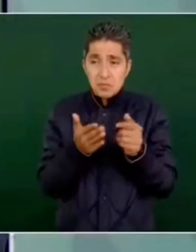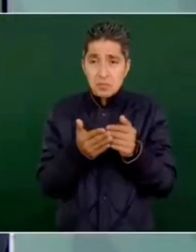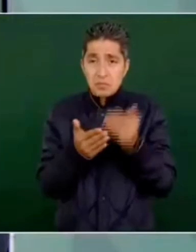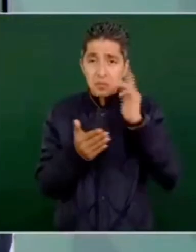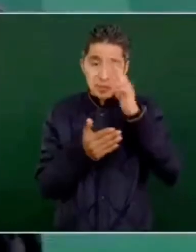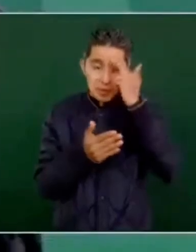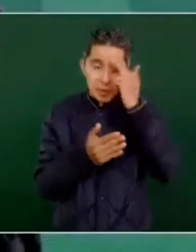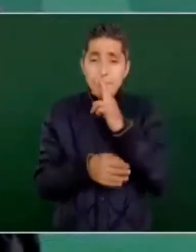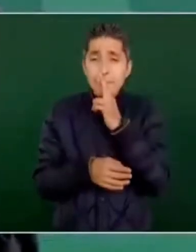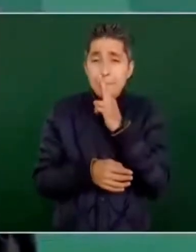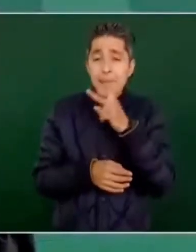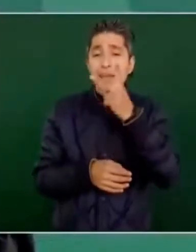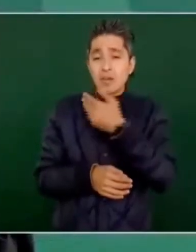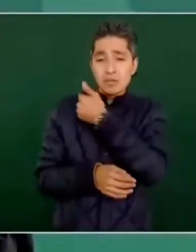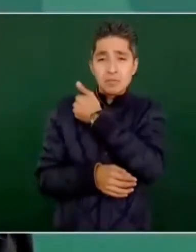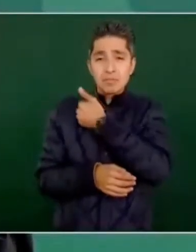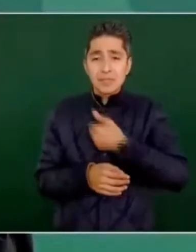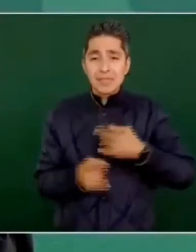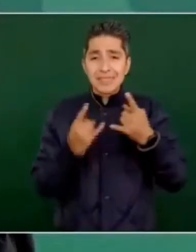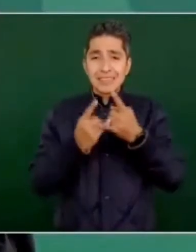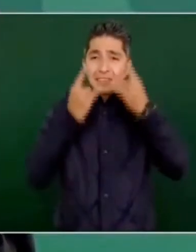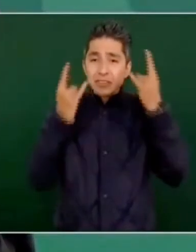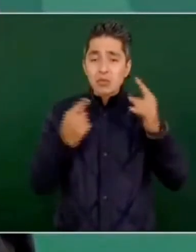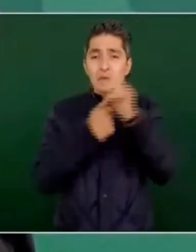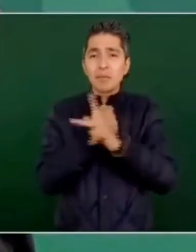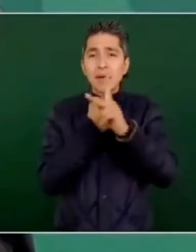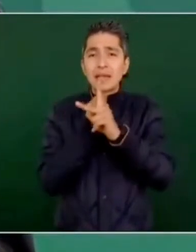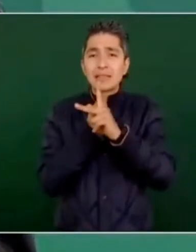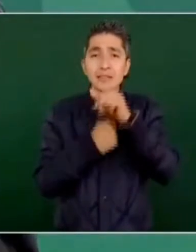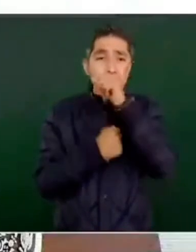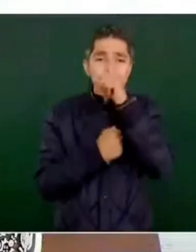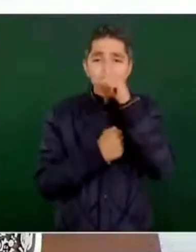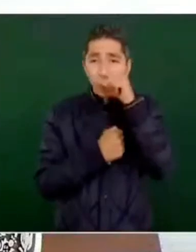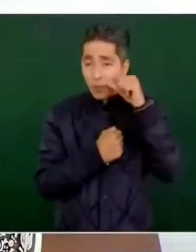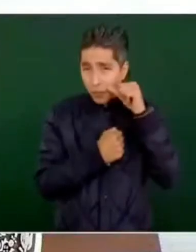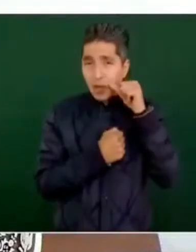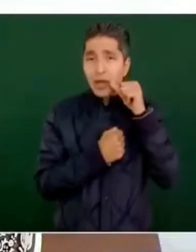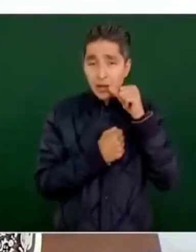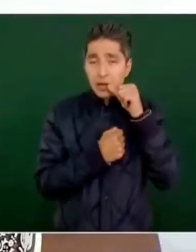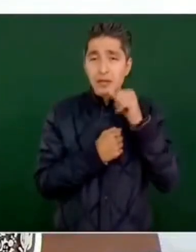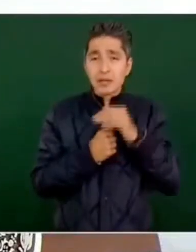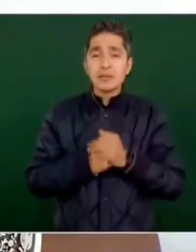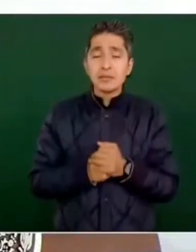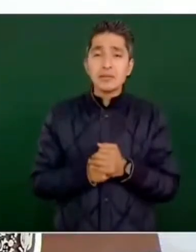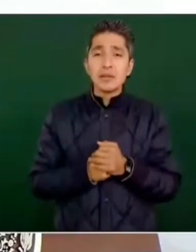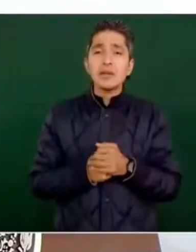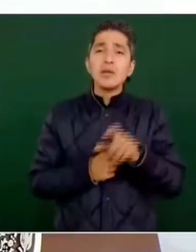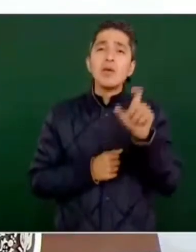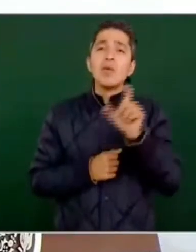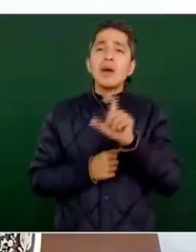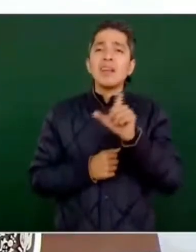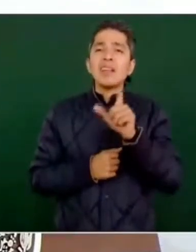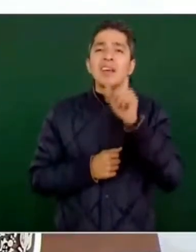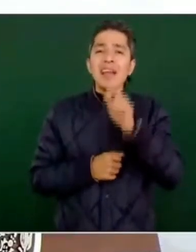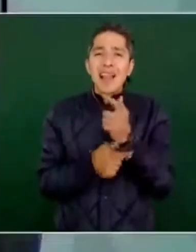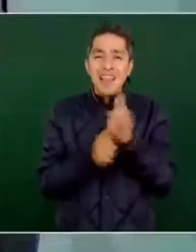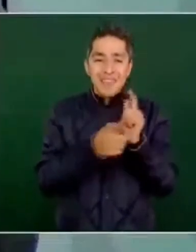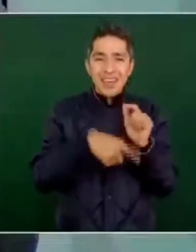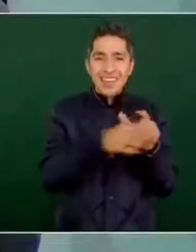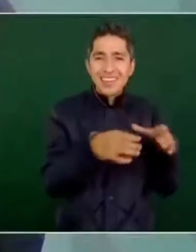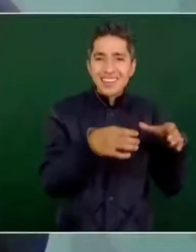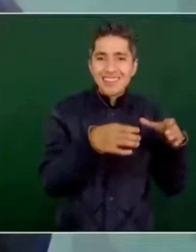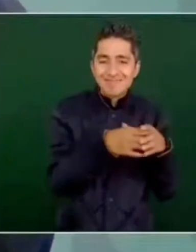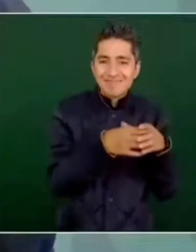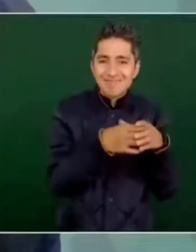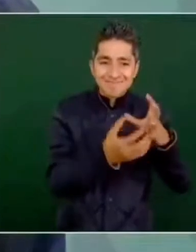del mejor presidente de la historia del país, de Benito Juárez. Cuando triunfan los liberales en